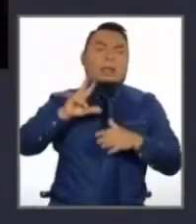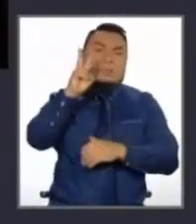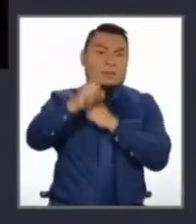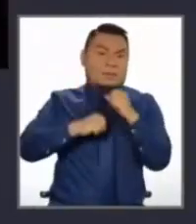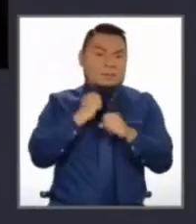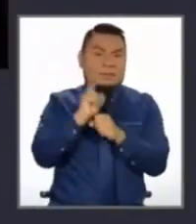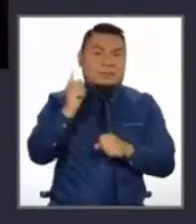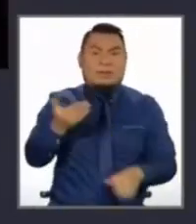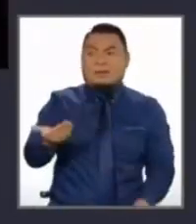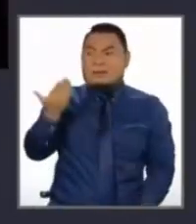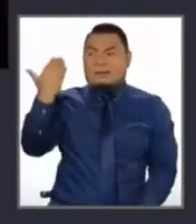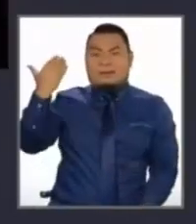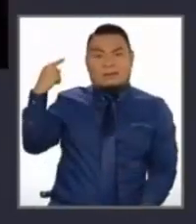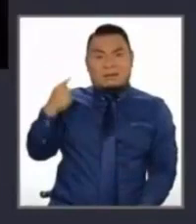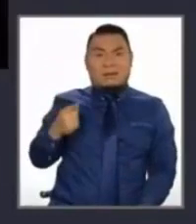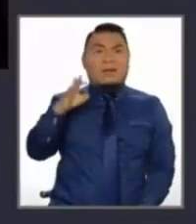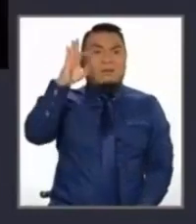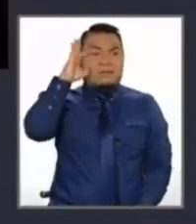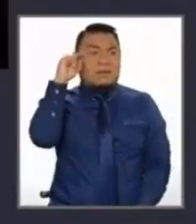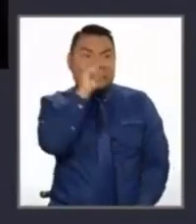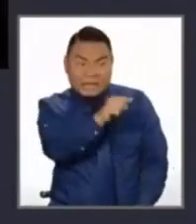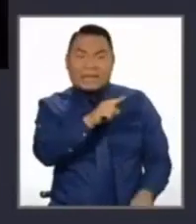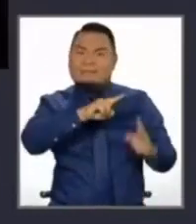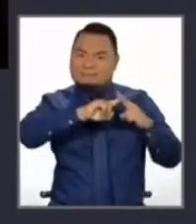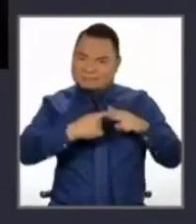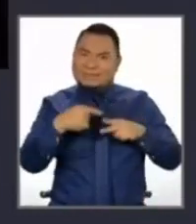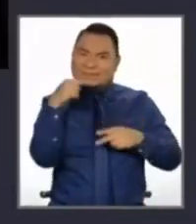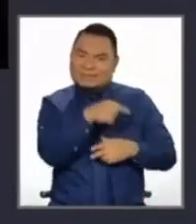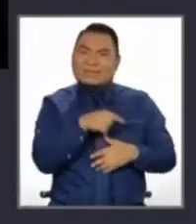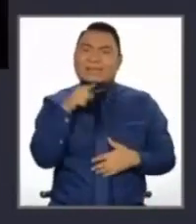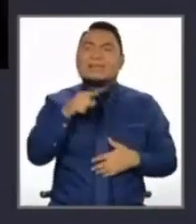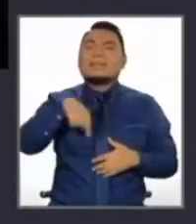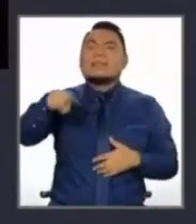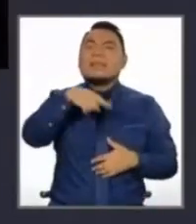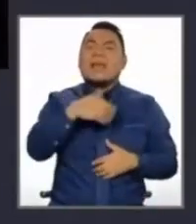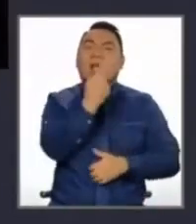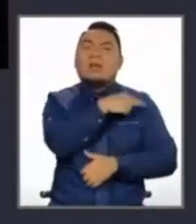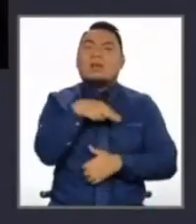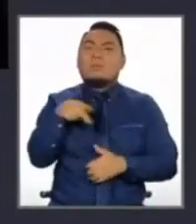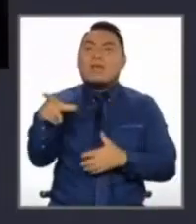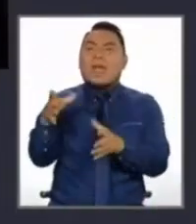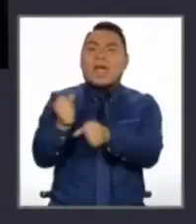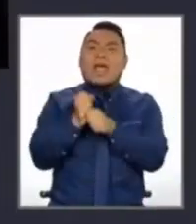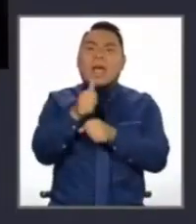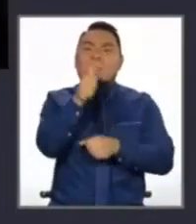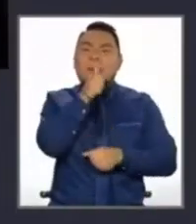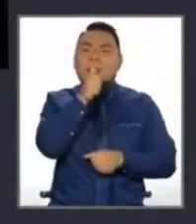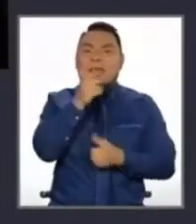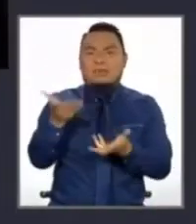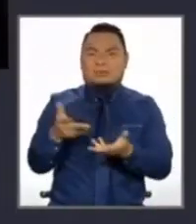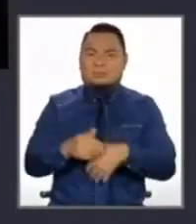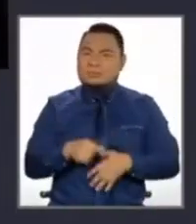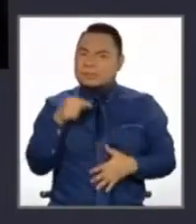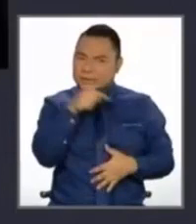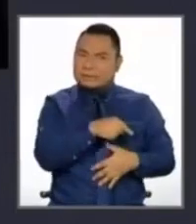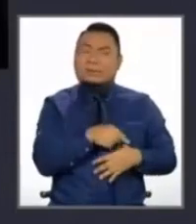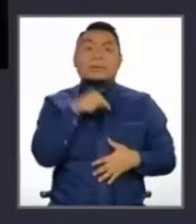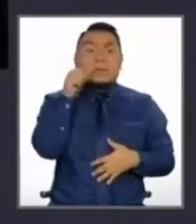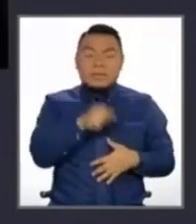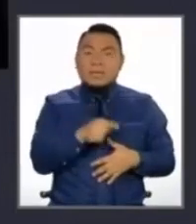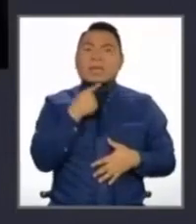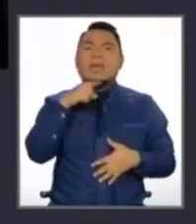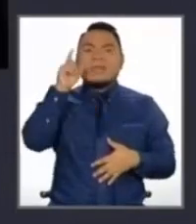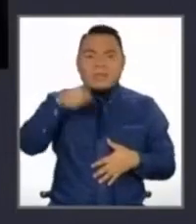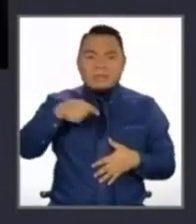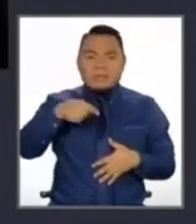están en el olvido del gobierno del señor Fujimori, ¿no? Que privatizó los servicios de salud. Y allí necesitamos,